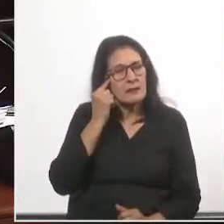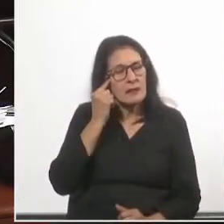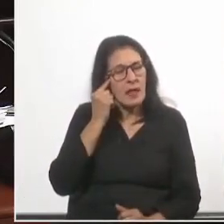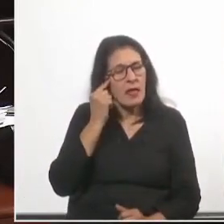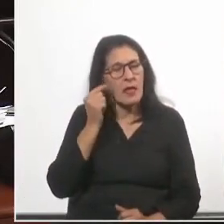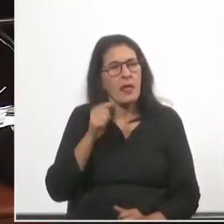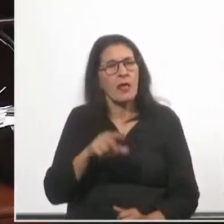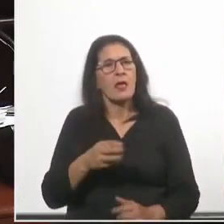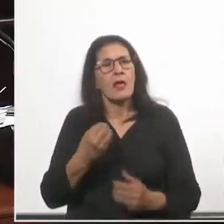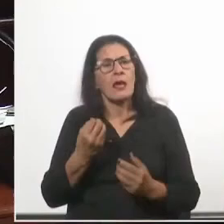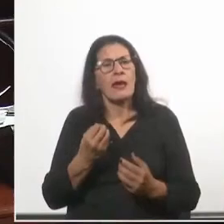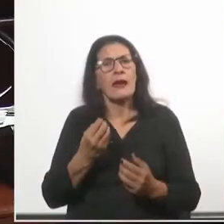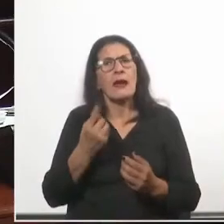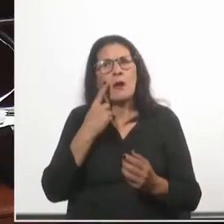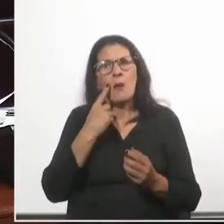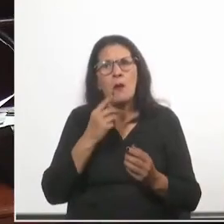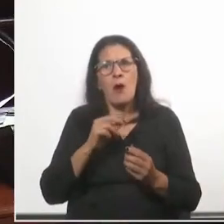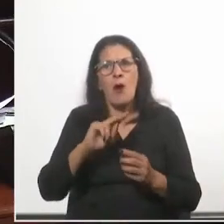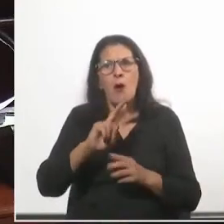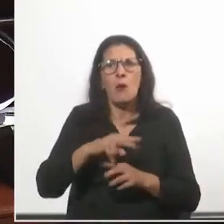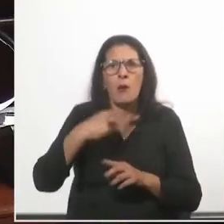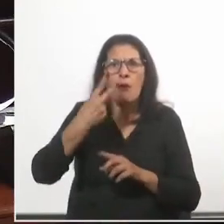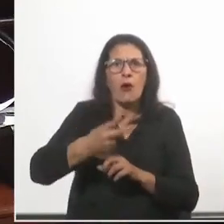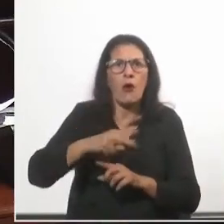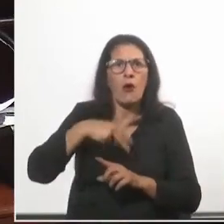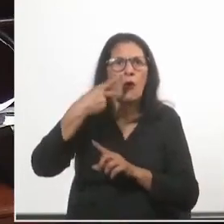la multiplicidad de